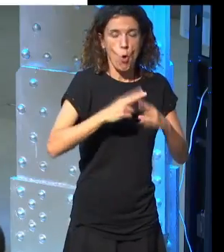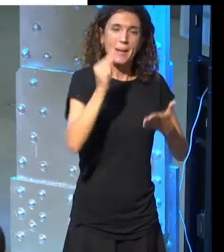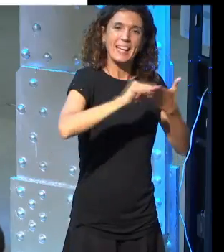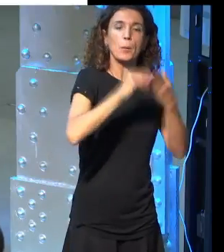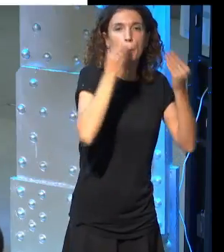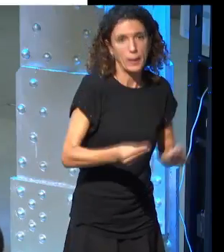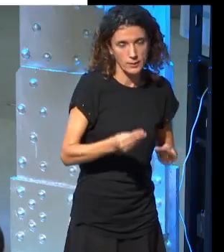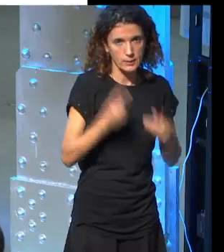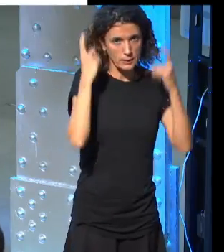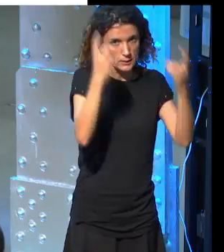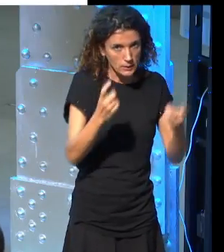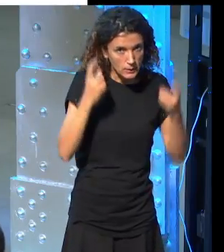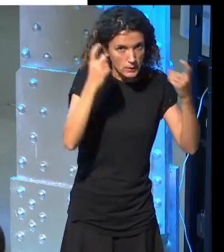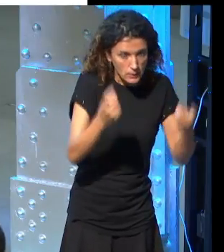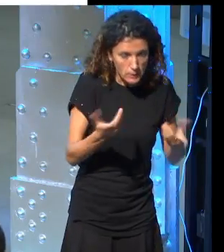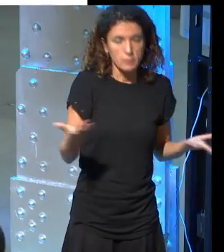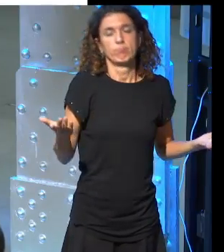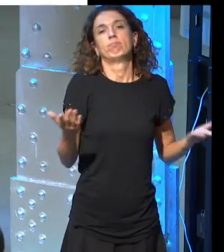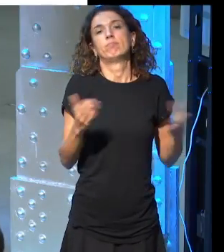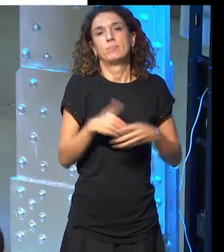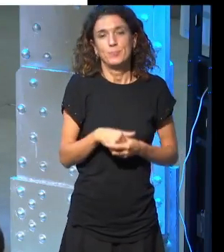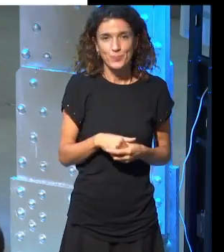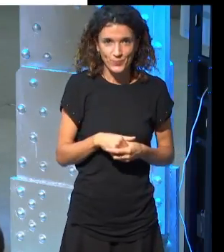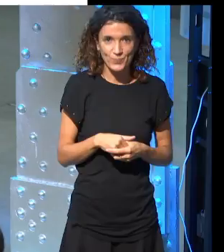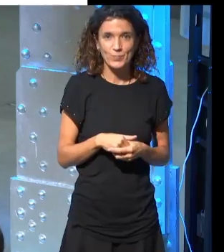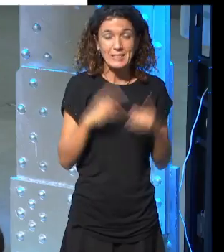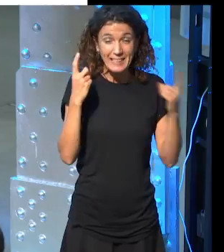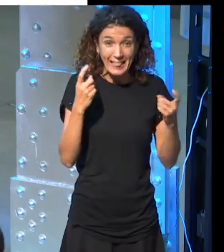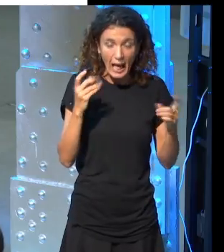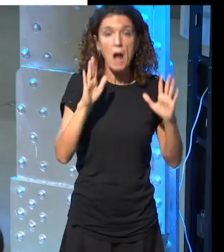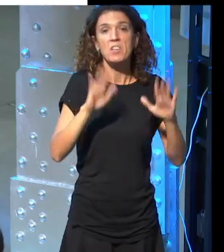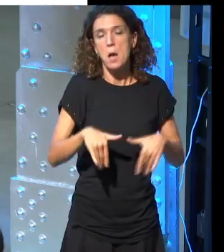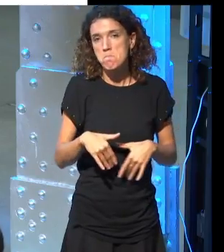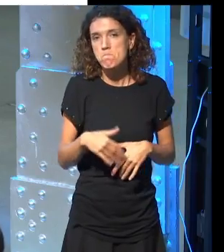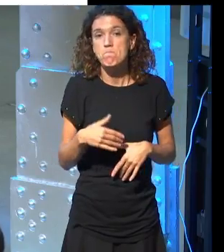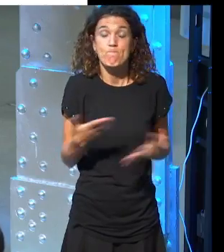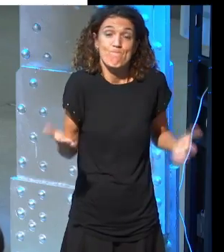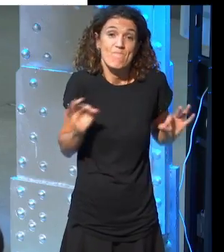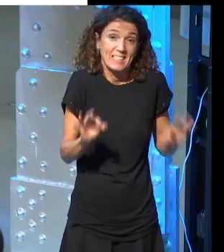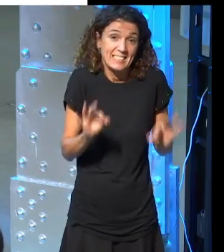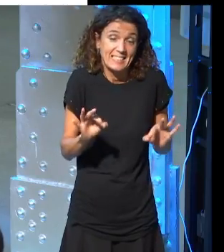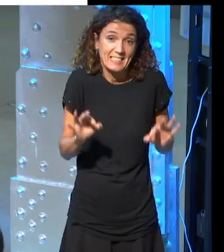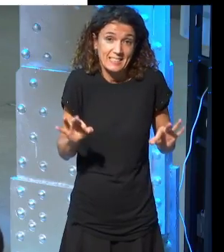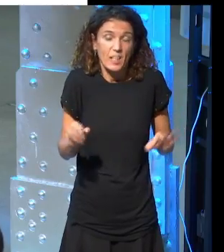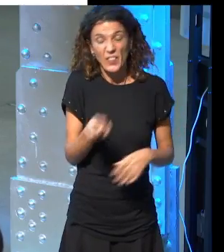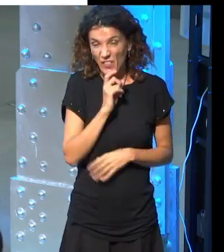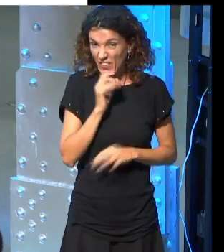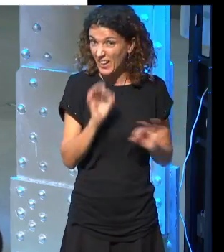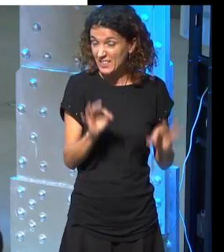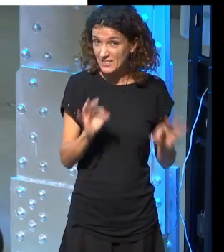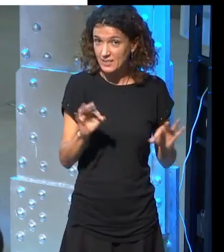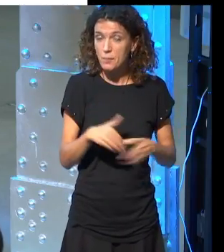Miguel Bartual. Pero bueno, ha sido trending topic mundial y aún así, pues bueno, a veces es complejo.